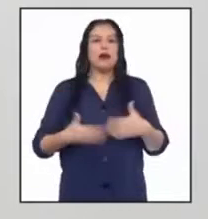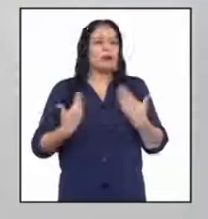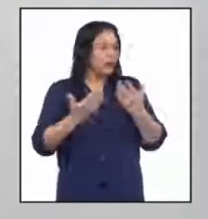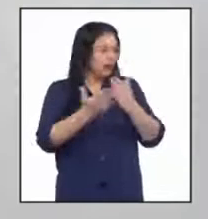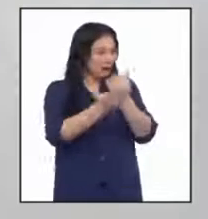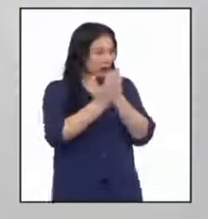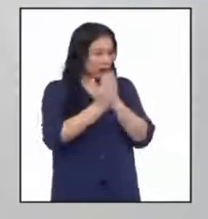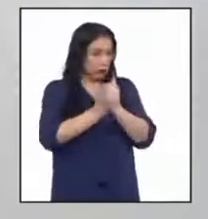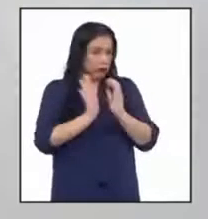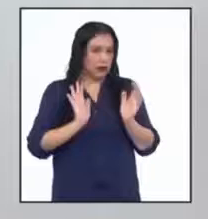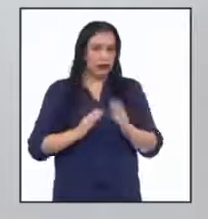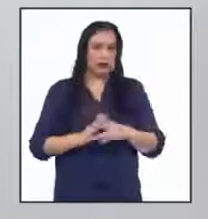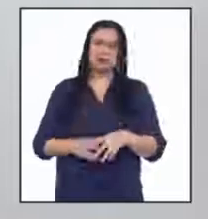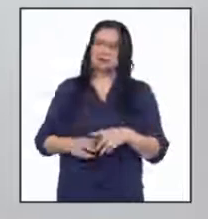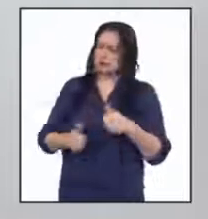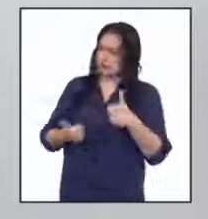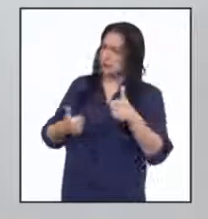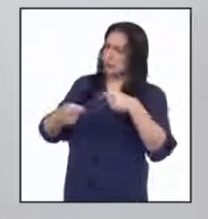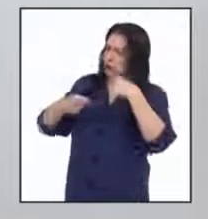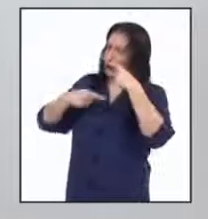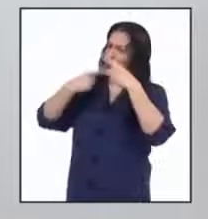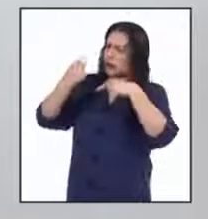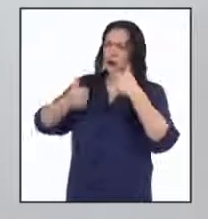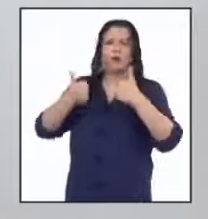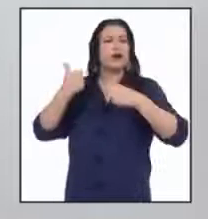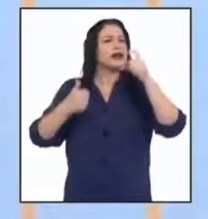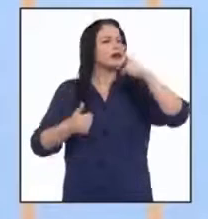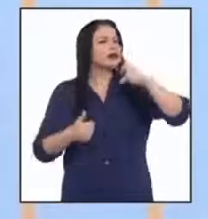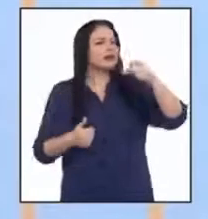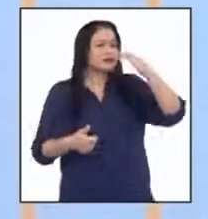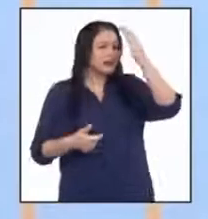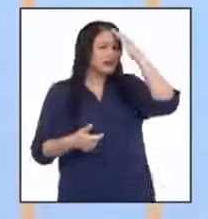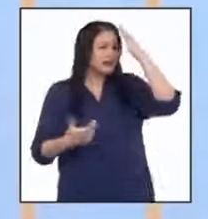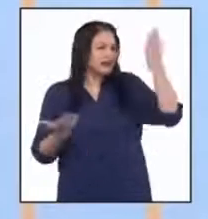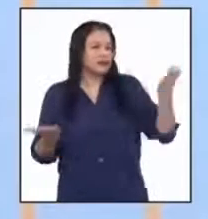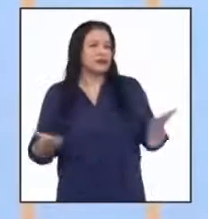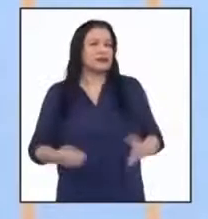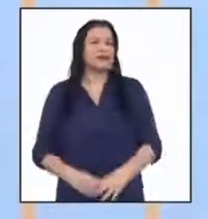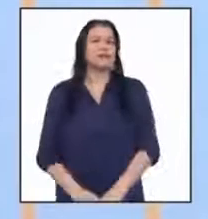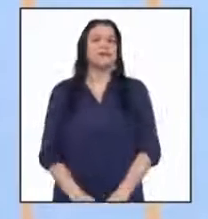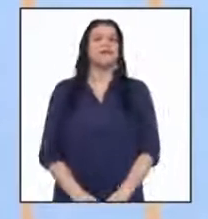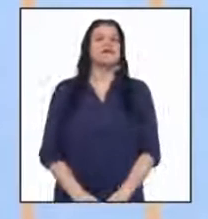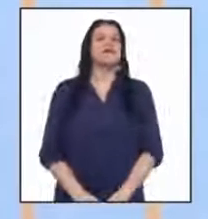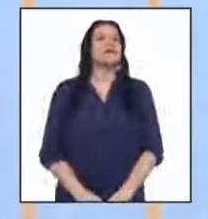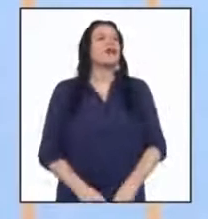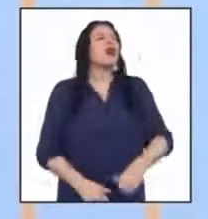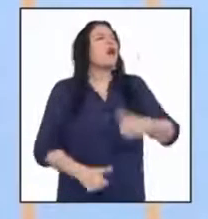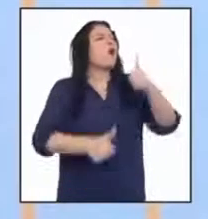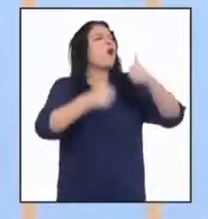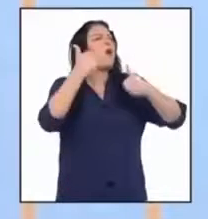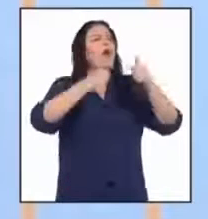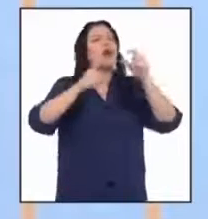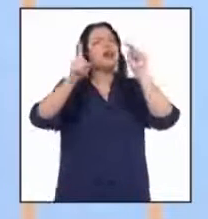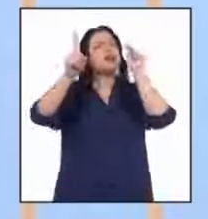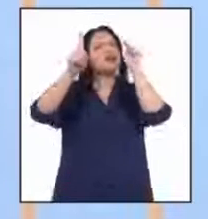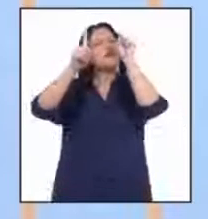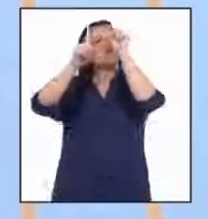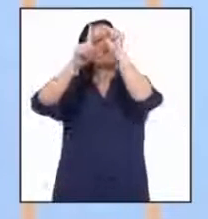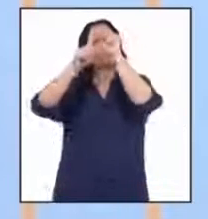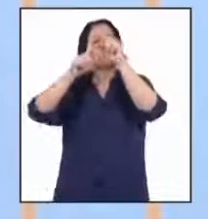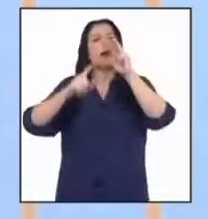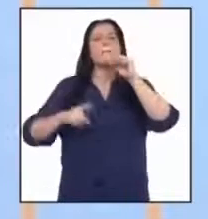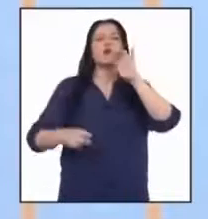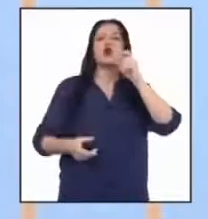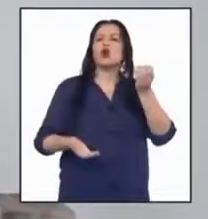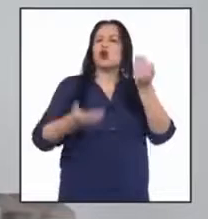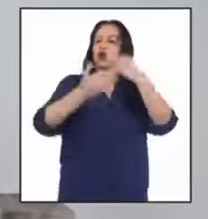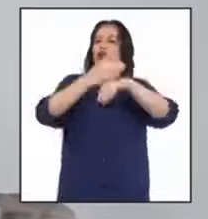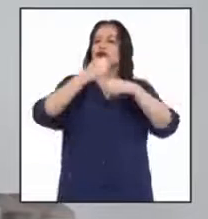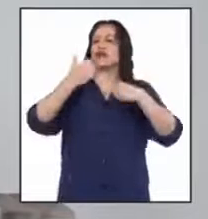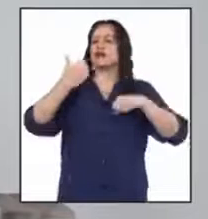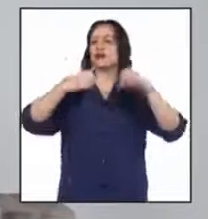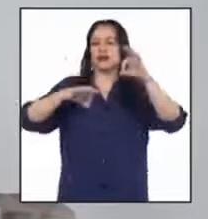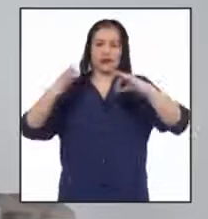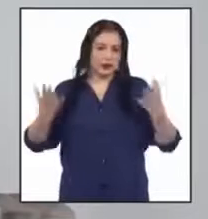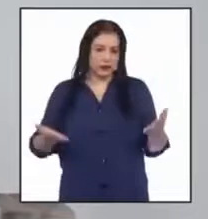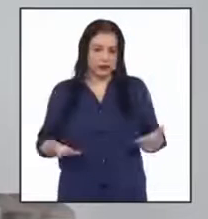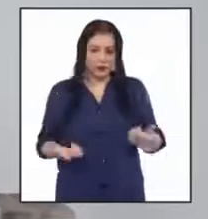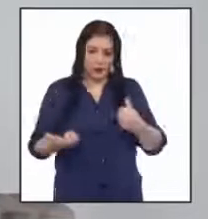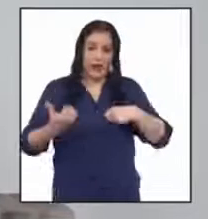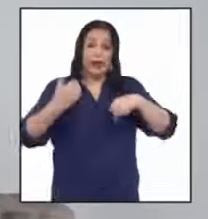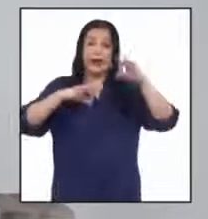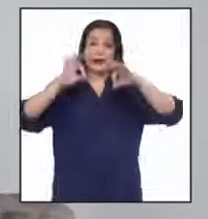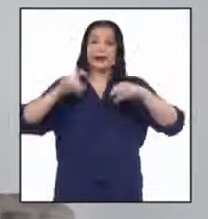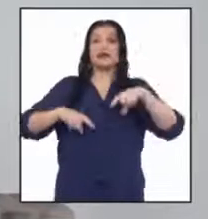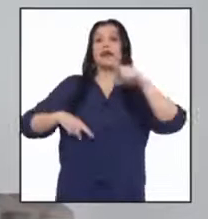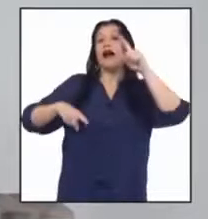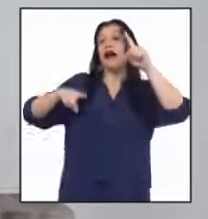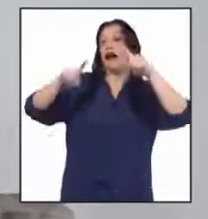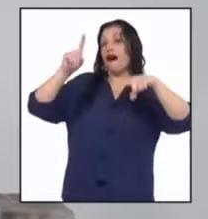mano? Cuéntenme, ¿qué necesitan saber? ¿Cuál es el propósito del monólogo en el teatro? Bueno, en el teatro a